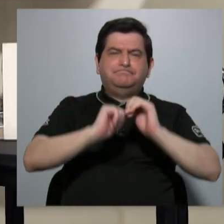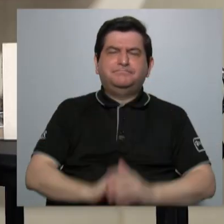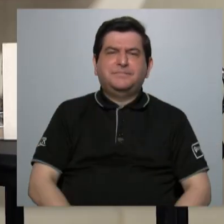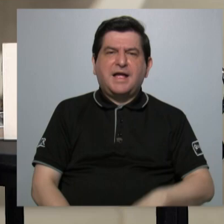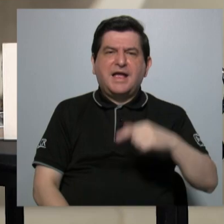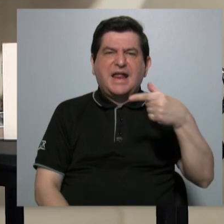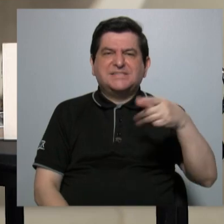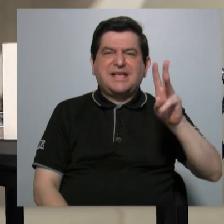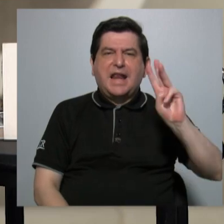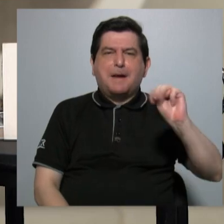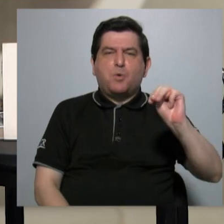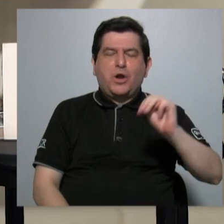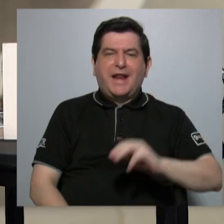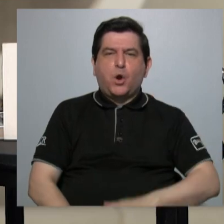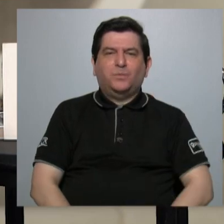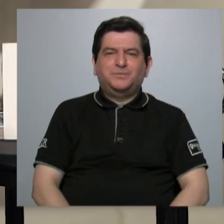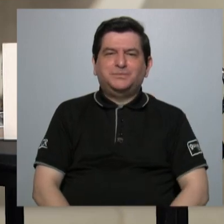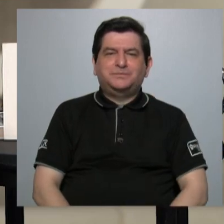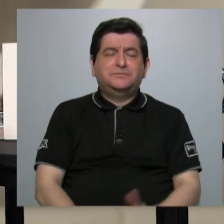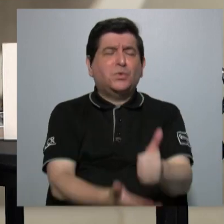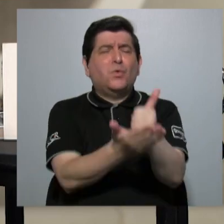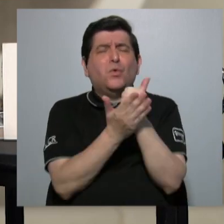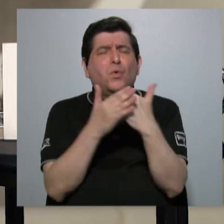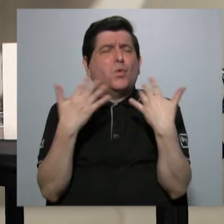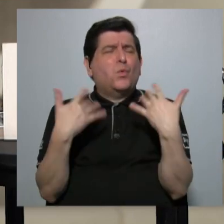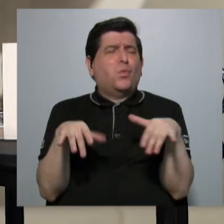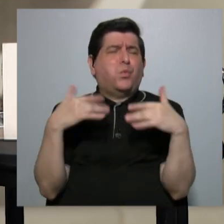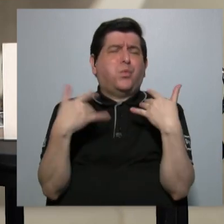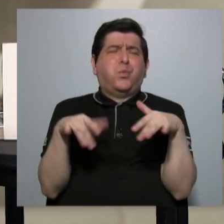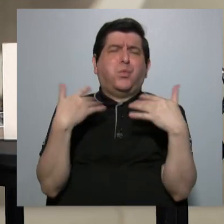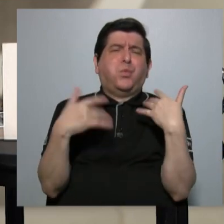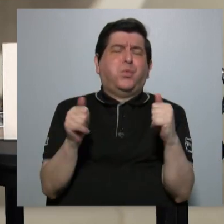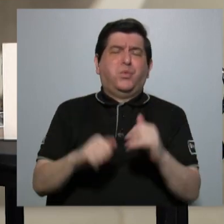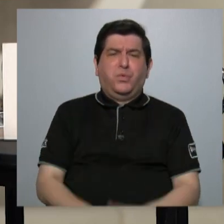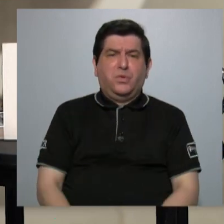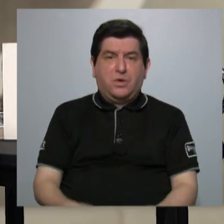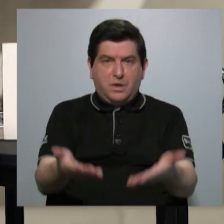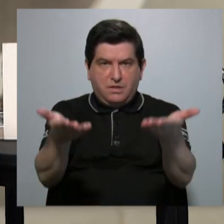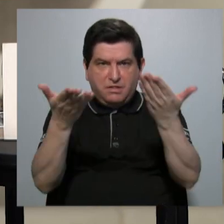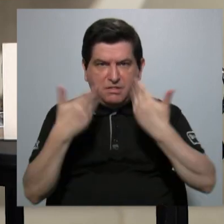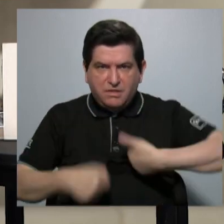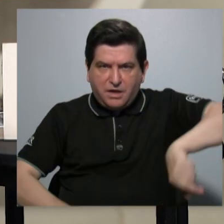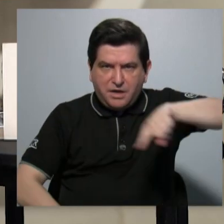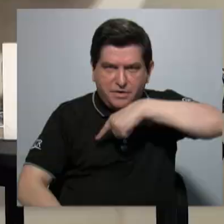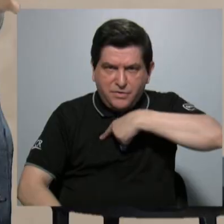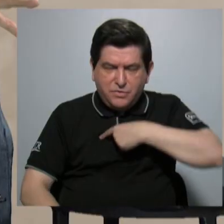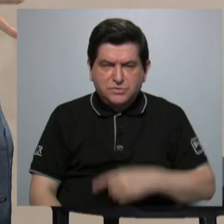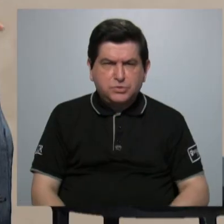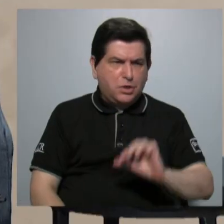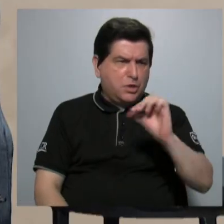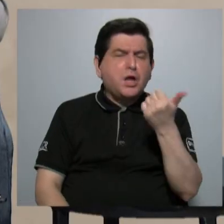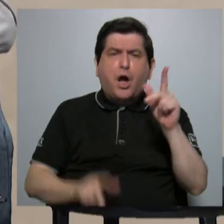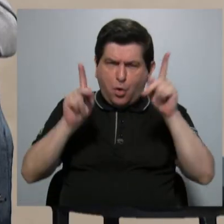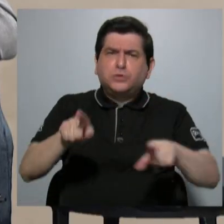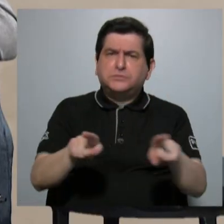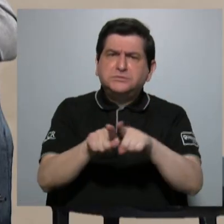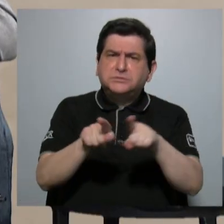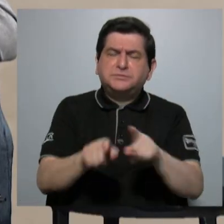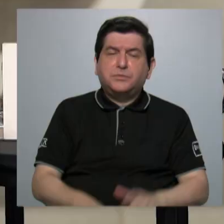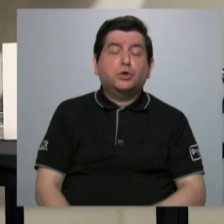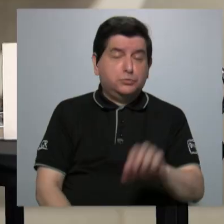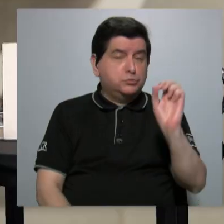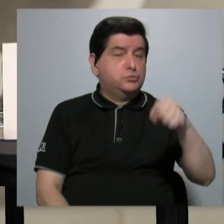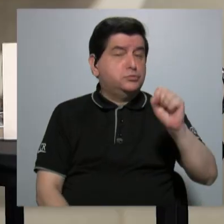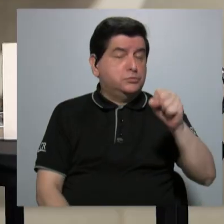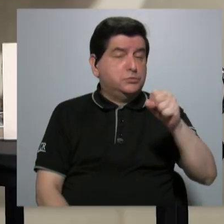doña Graciela Moreno, que nos ayudó muchísimo. Nos dio una... A ustedes y a muchas otras personas.